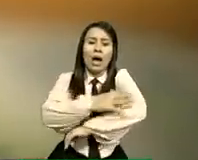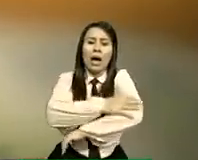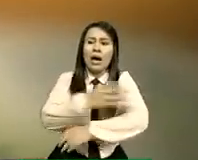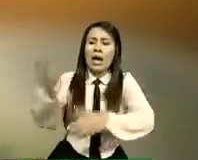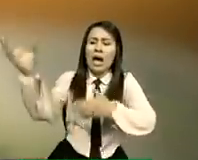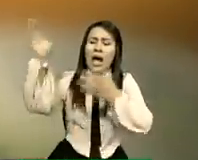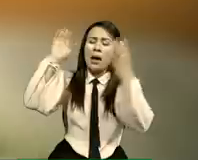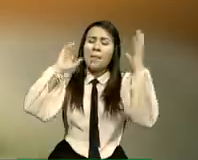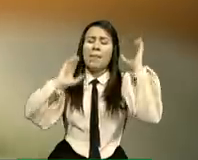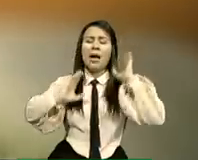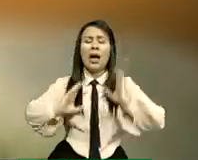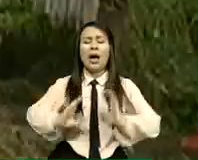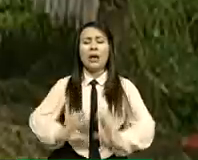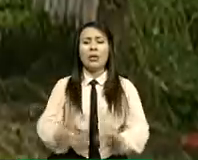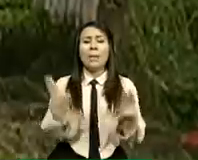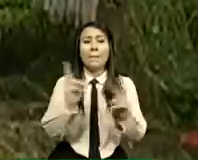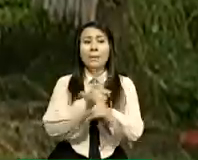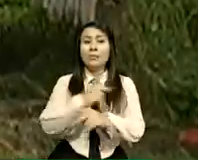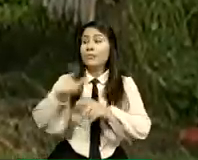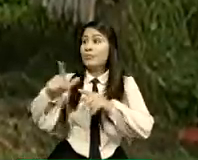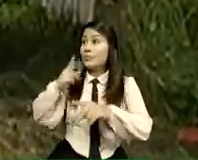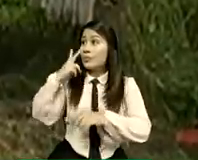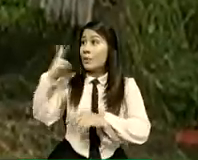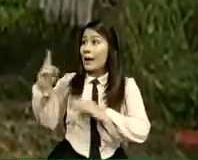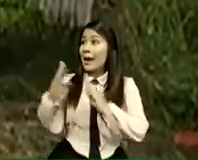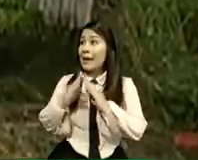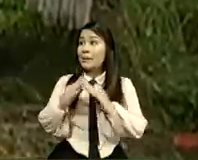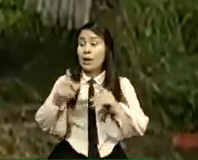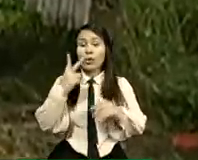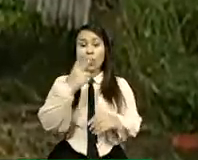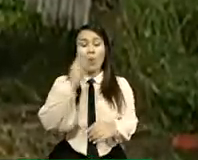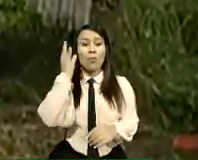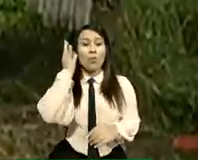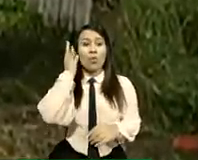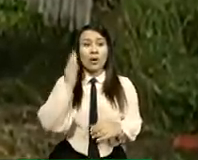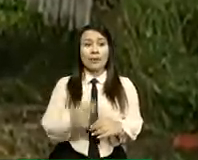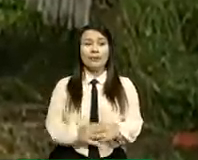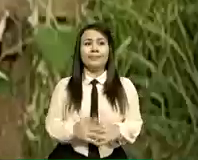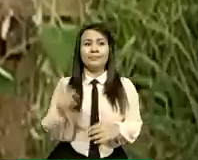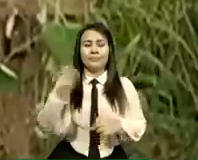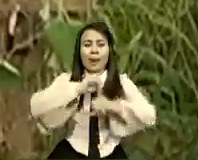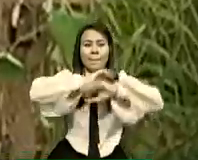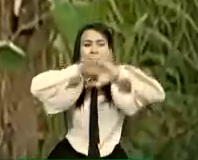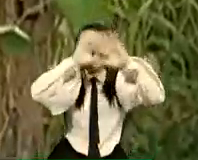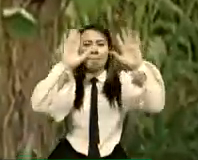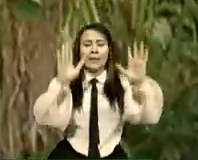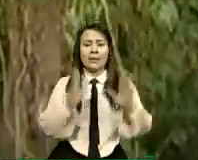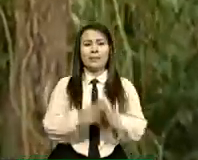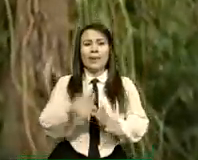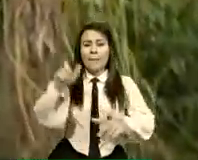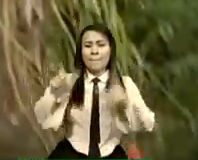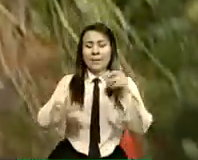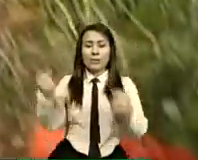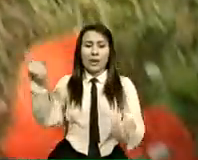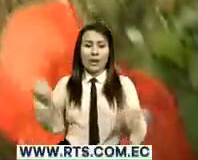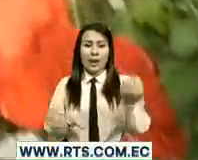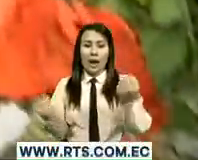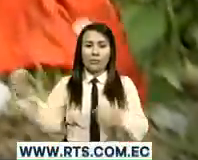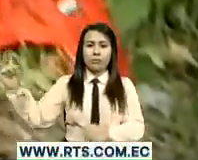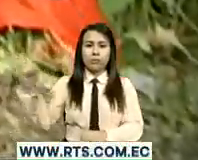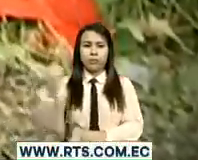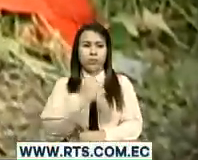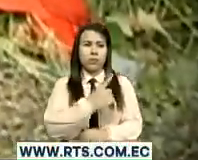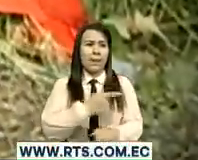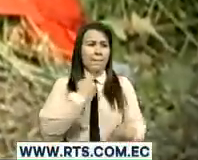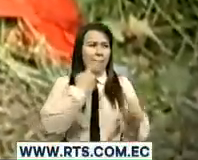amigo. Manifiesta que estaban dentro de esa casa junto a dos mujeres y ni bien amanecía llegaron cinco sujetos en un automóvil. Los agredieron